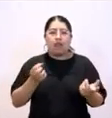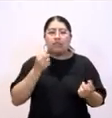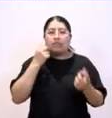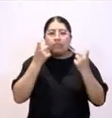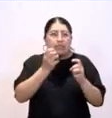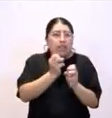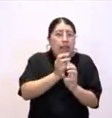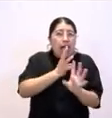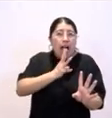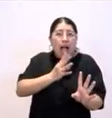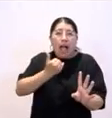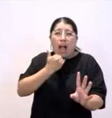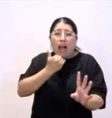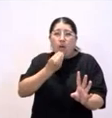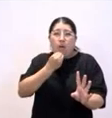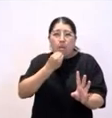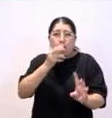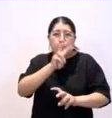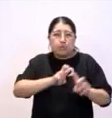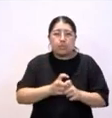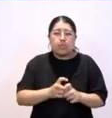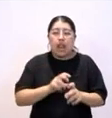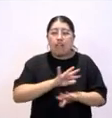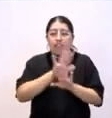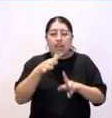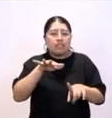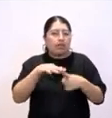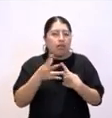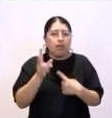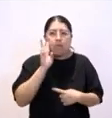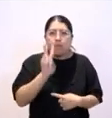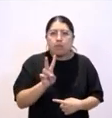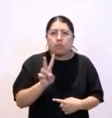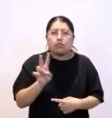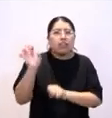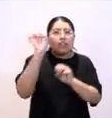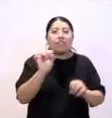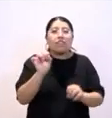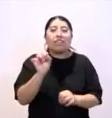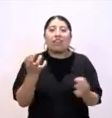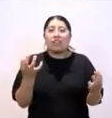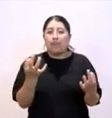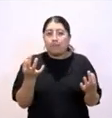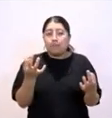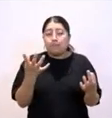comer. Pero cuando vemos todo eso, al final el mecanismo de defensa hace que